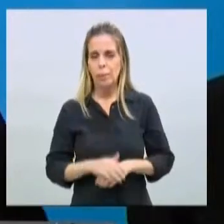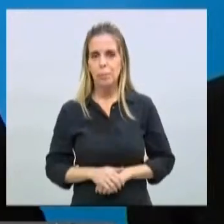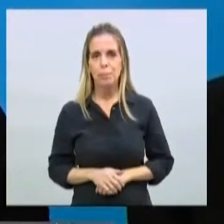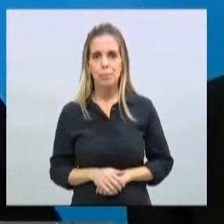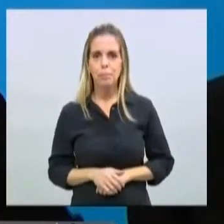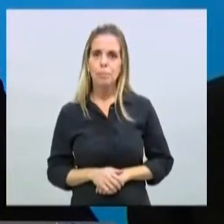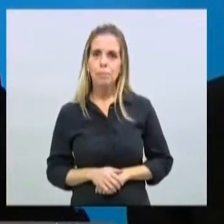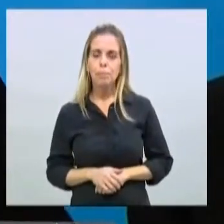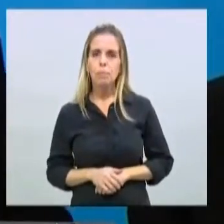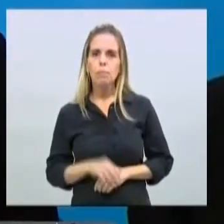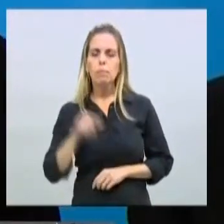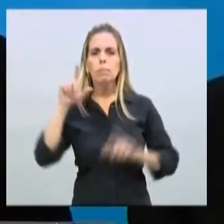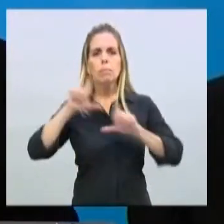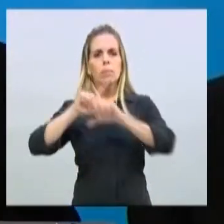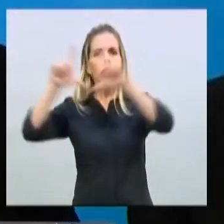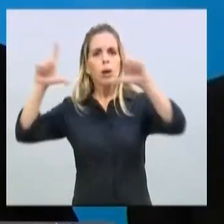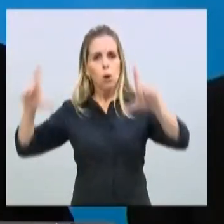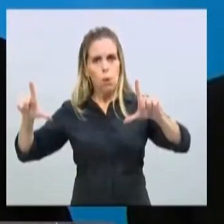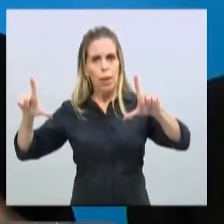En este cuadro